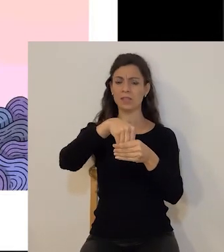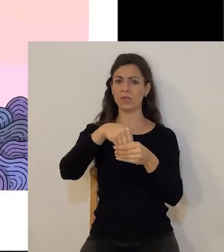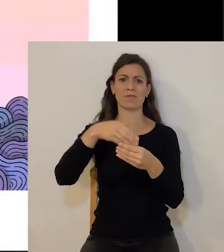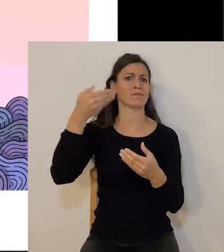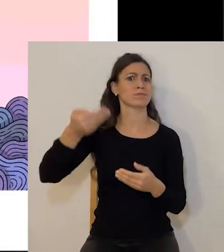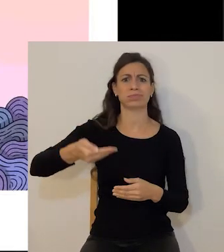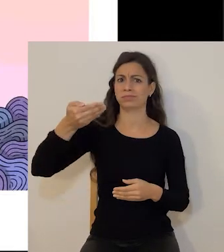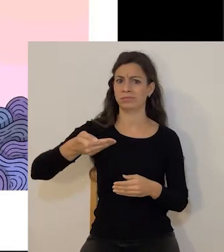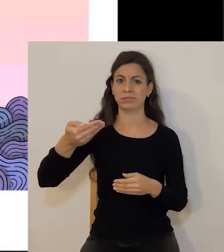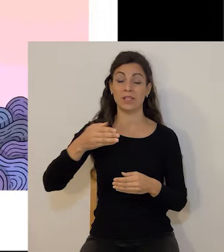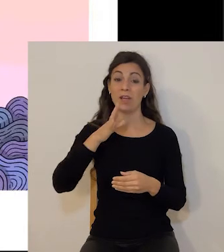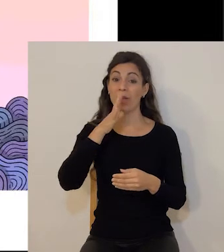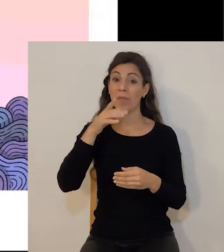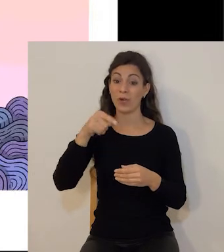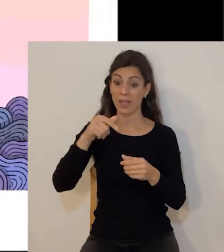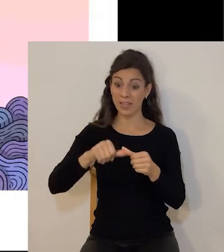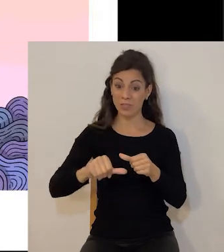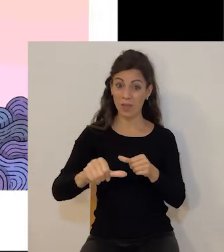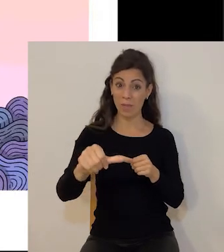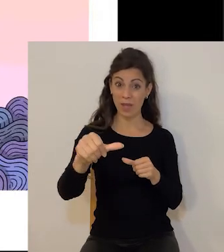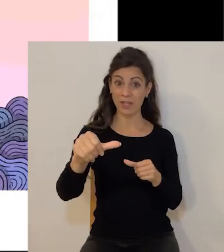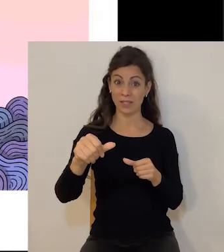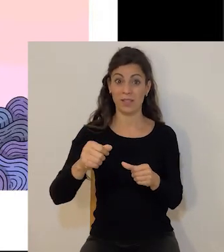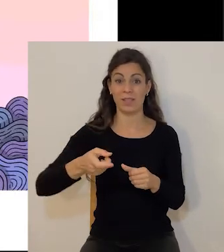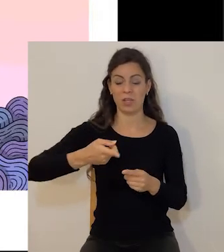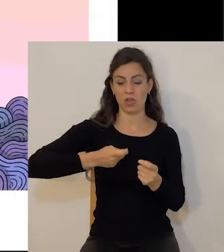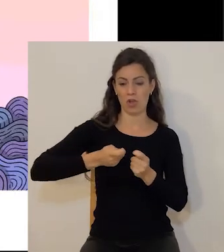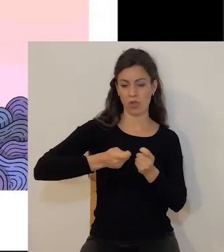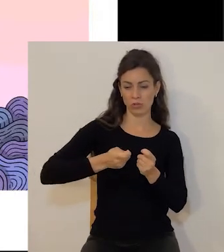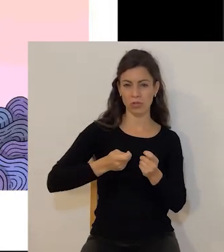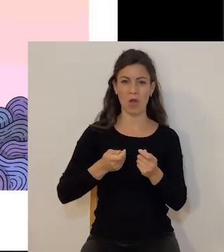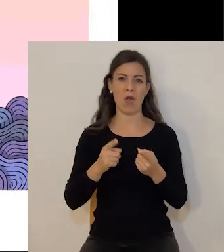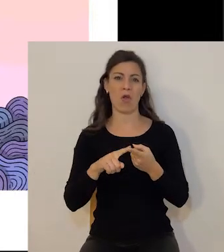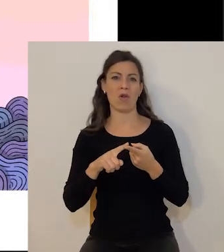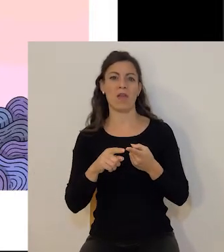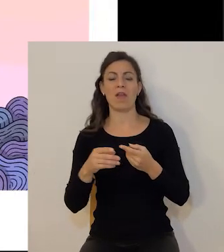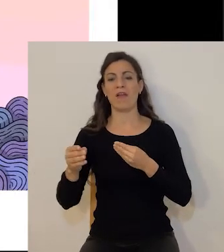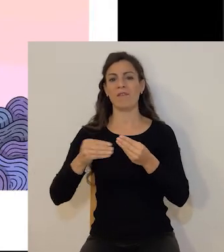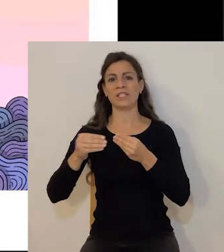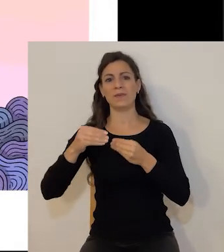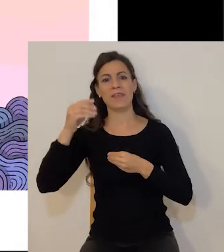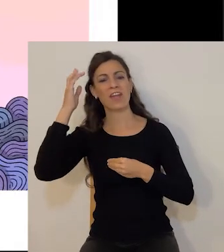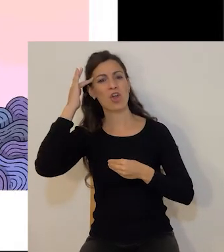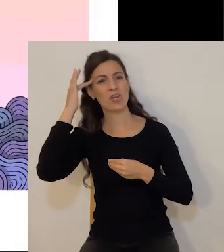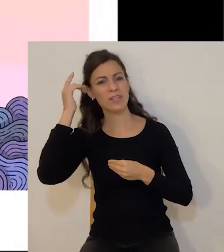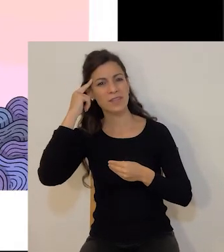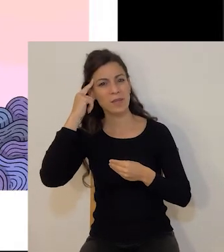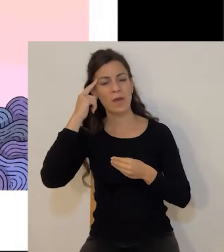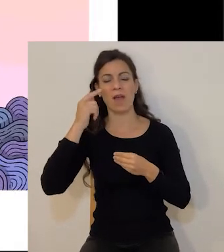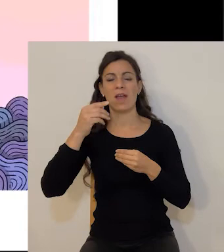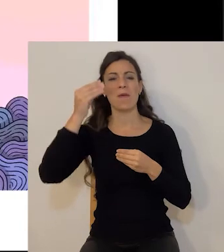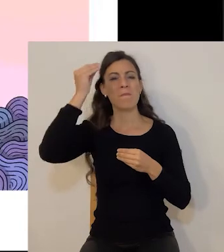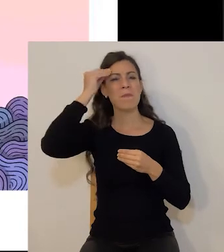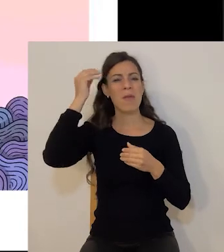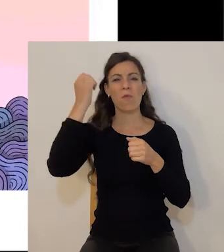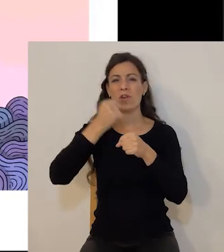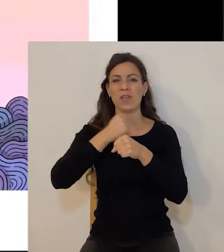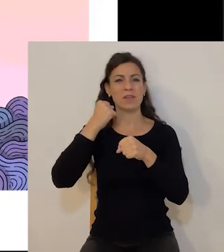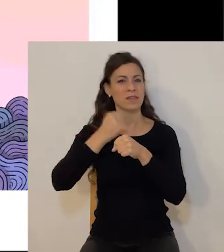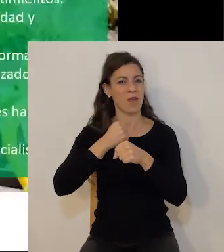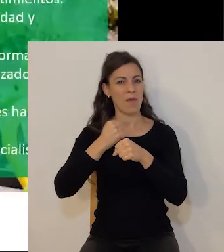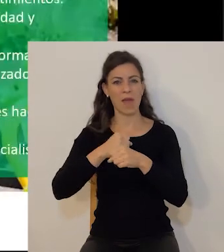esencial, porque eso va a regular nuestro control, la flexibilidad cognitiva, la memoria de trabajo.